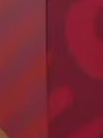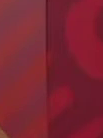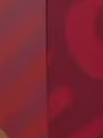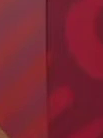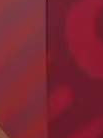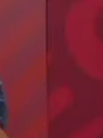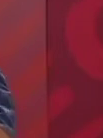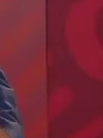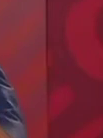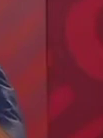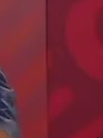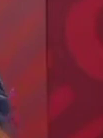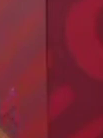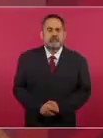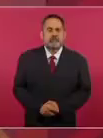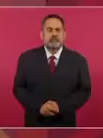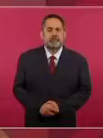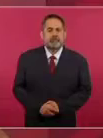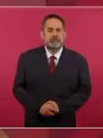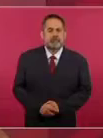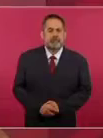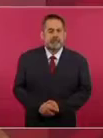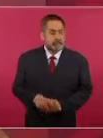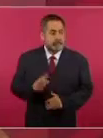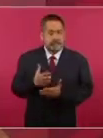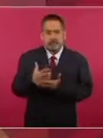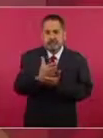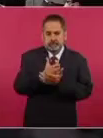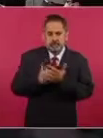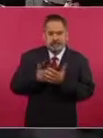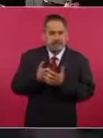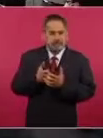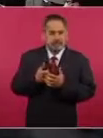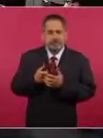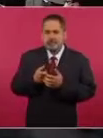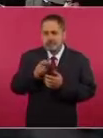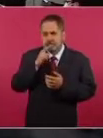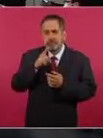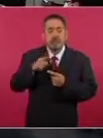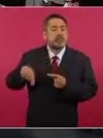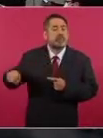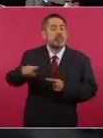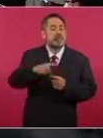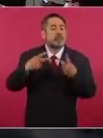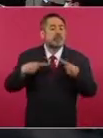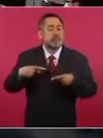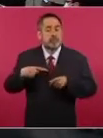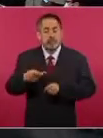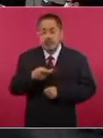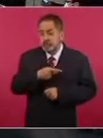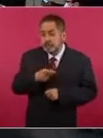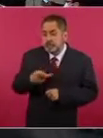Y esto ha significado que la gente más pobre